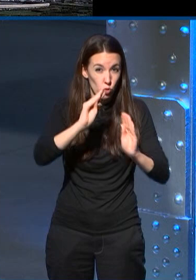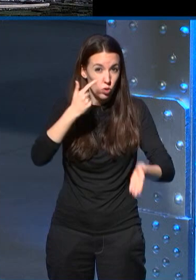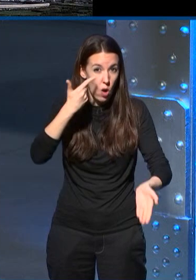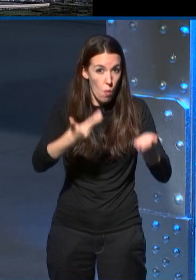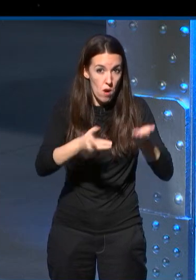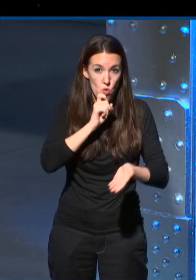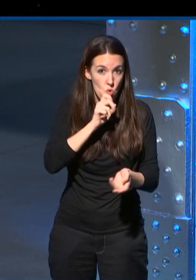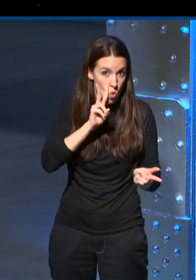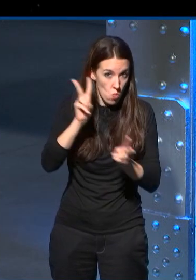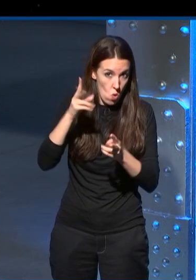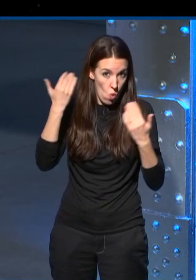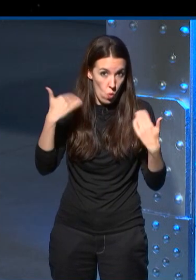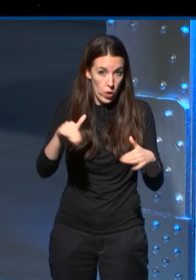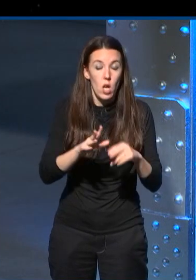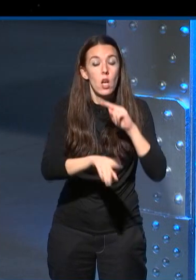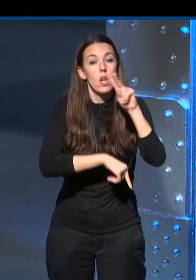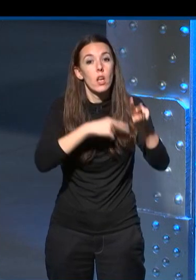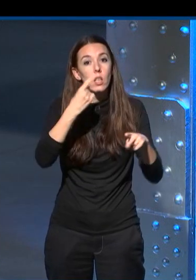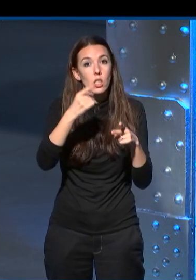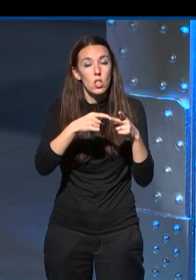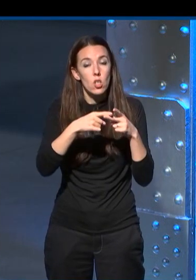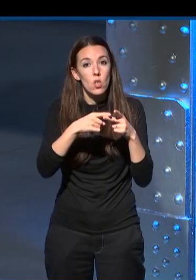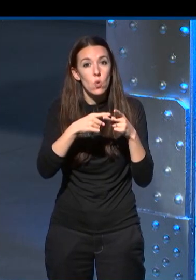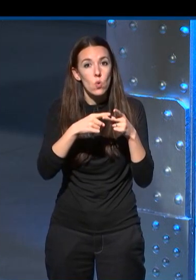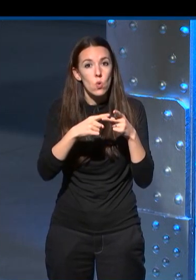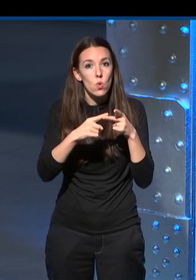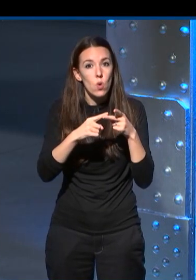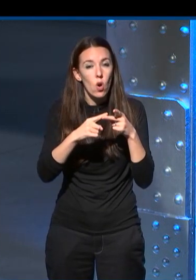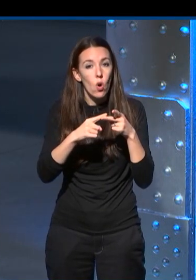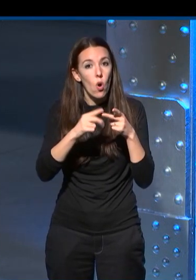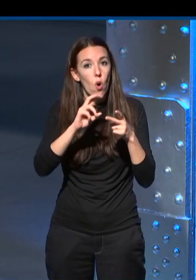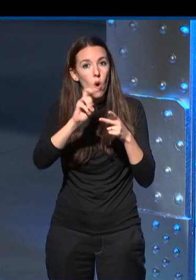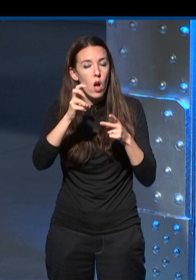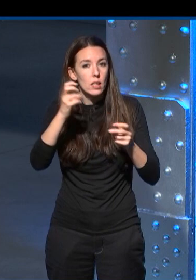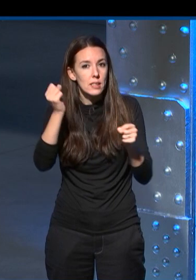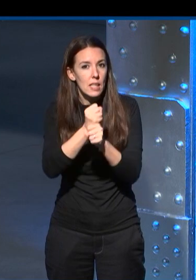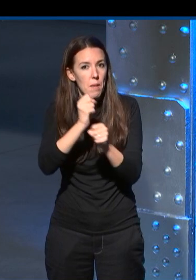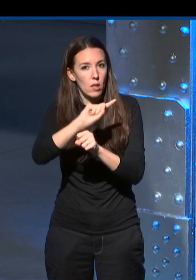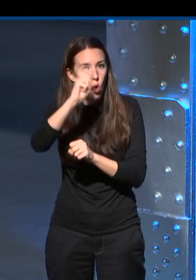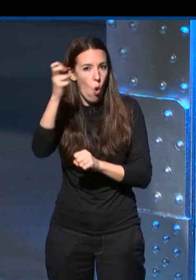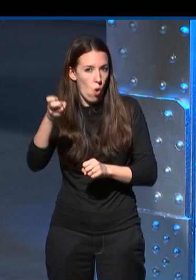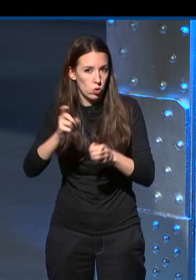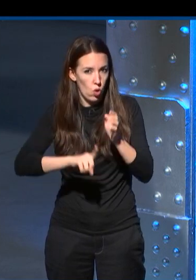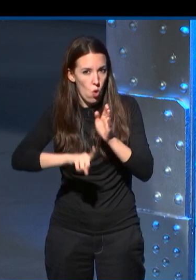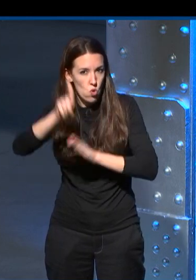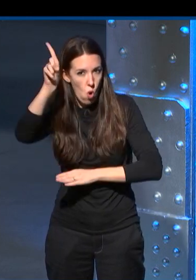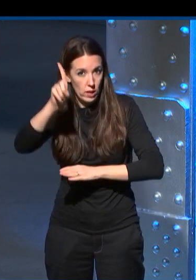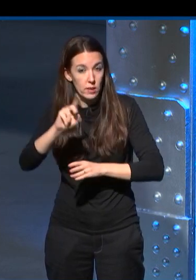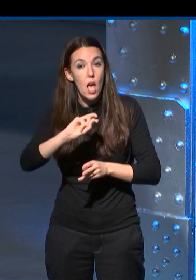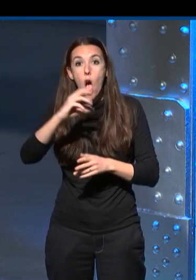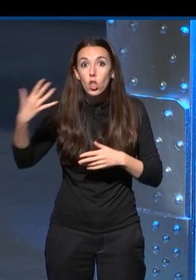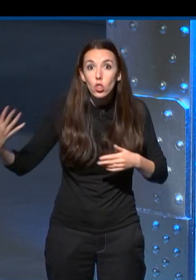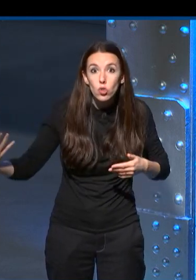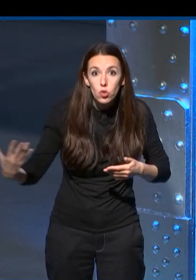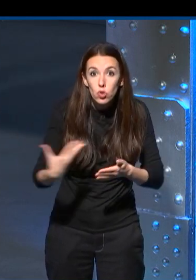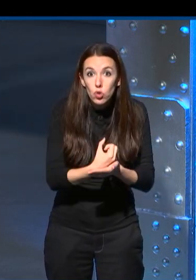Bien. Y luego los rusos estaban trabajando en otro cohete. Toda la carrera espacial a la Luna